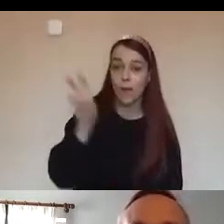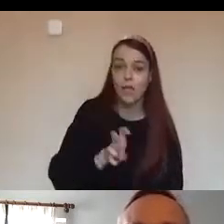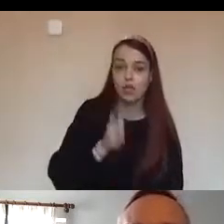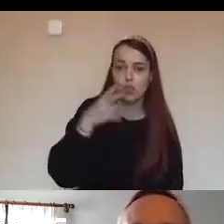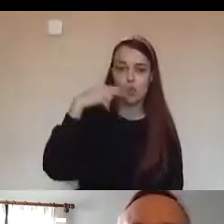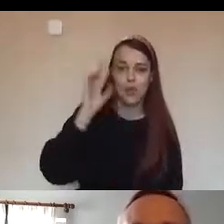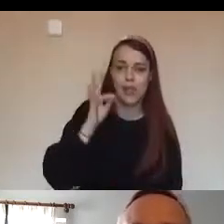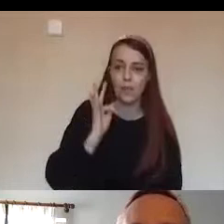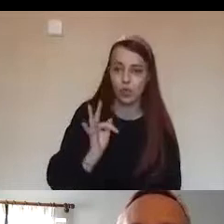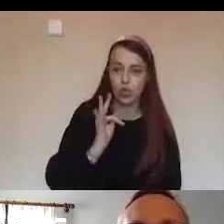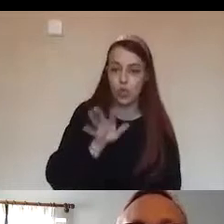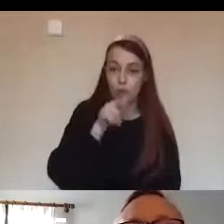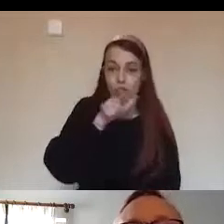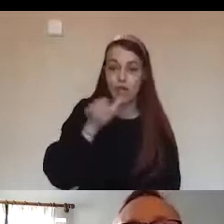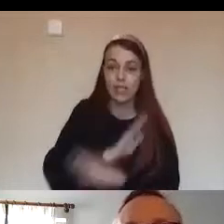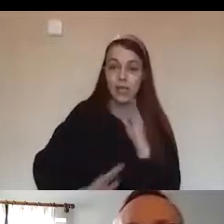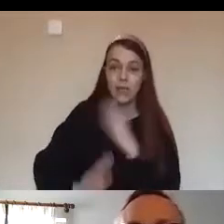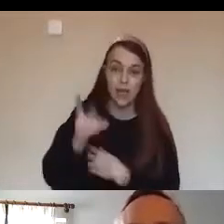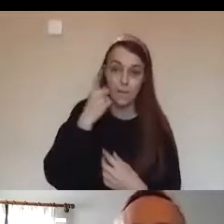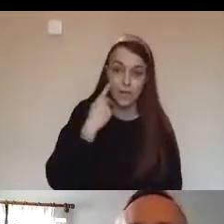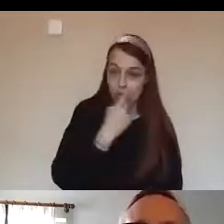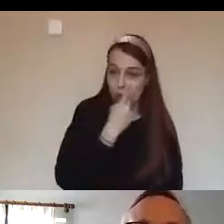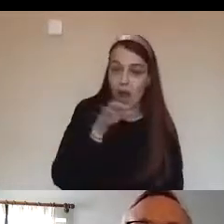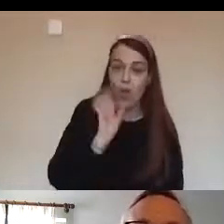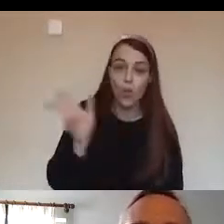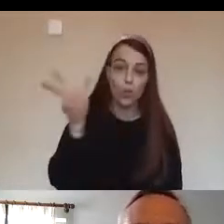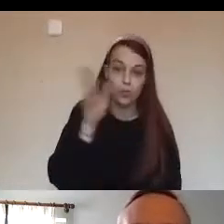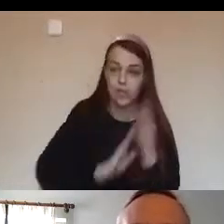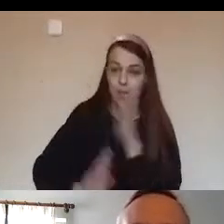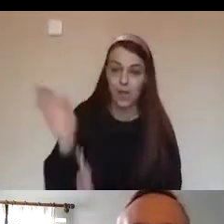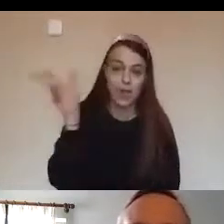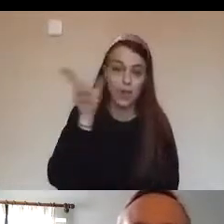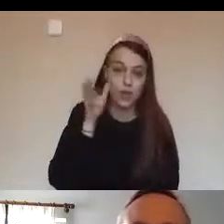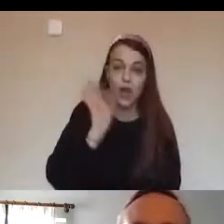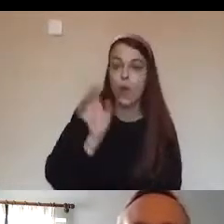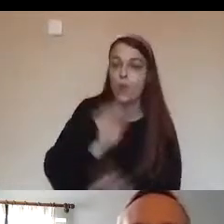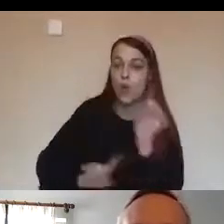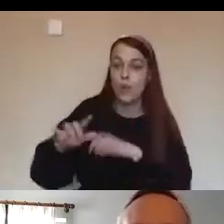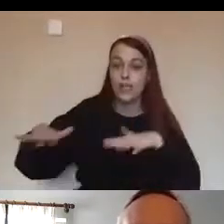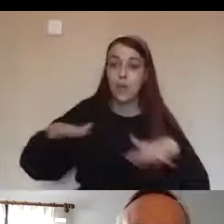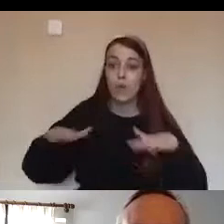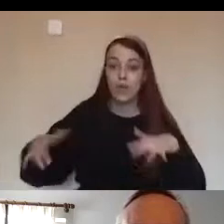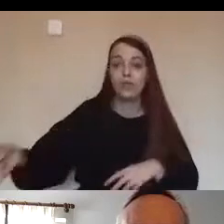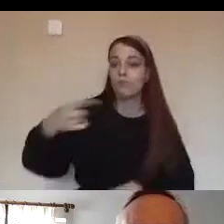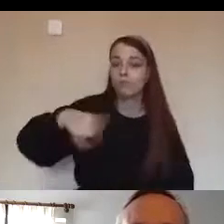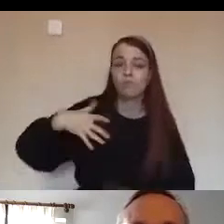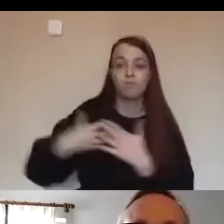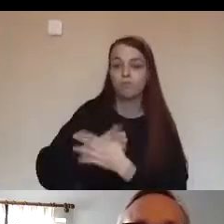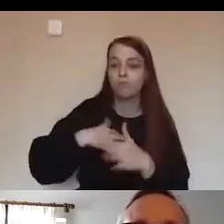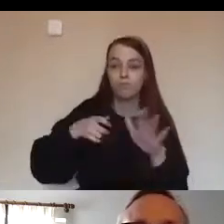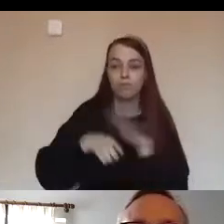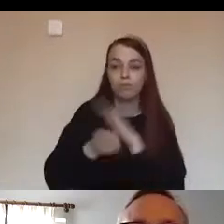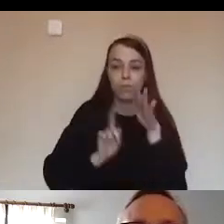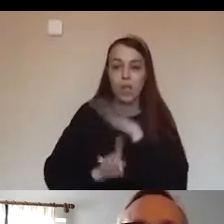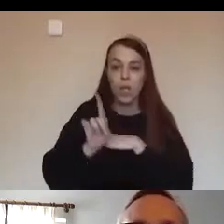gente con discapacidad visual o auditiva o de movilidad puedan acceder y puedan tener una buena